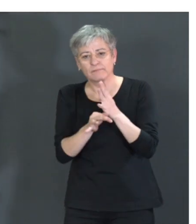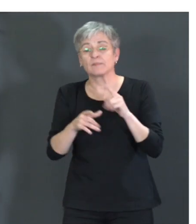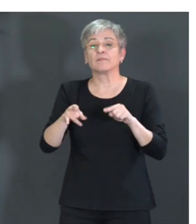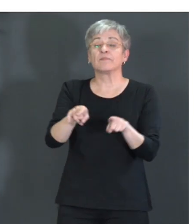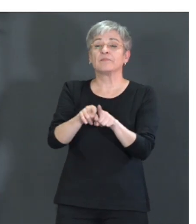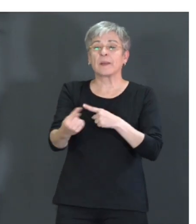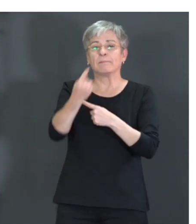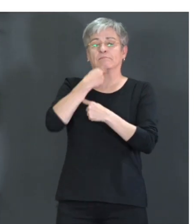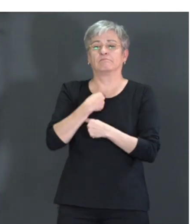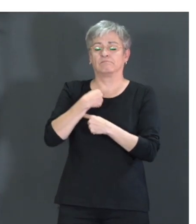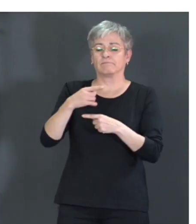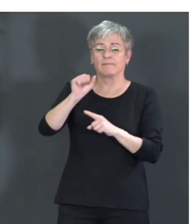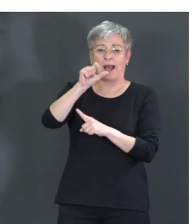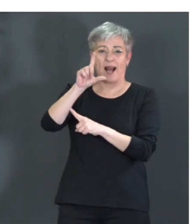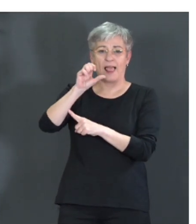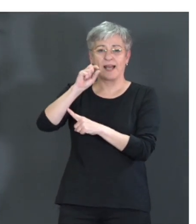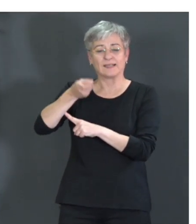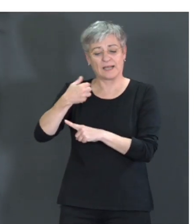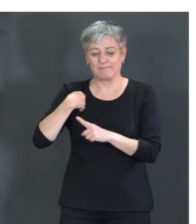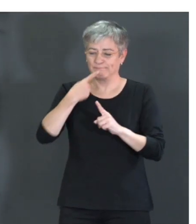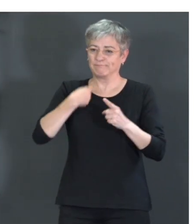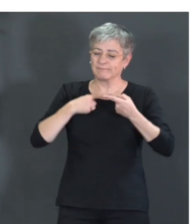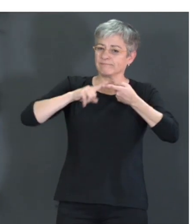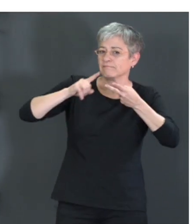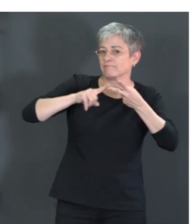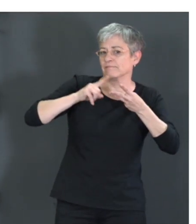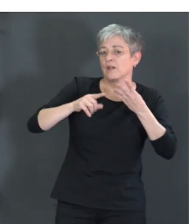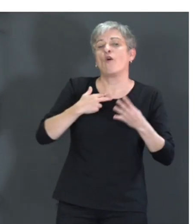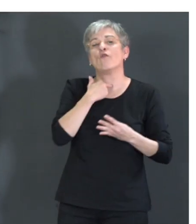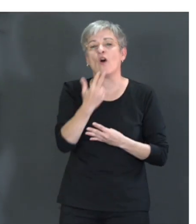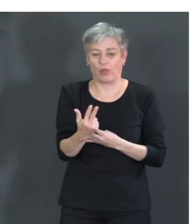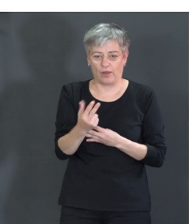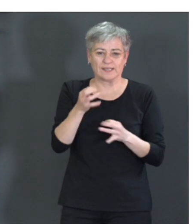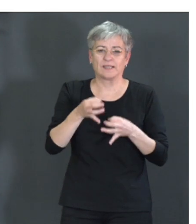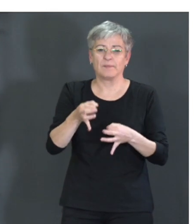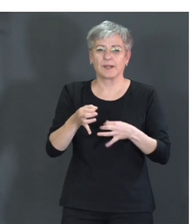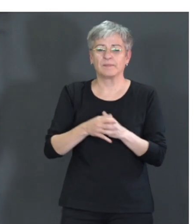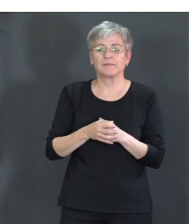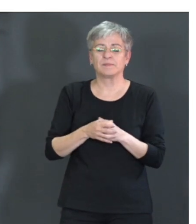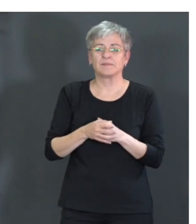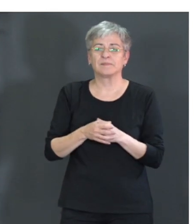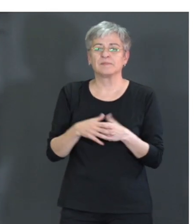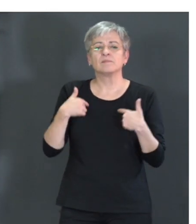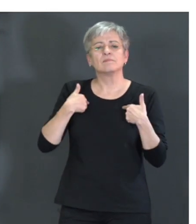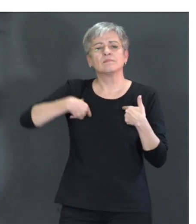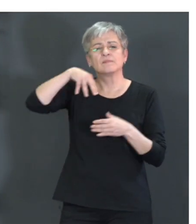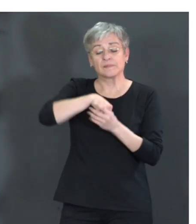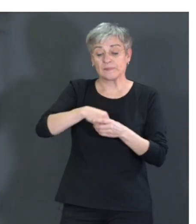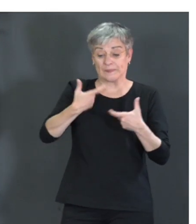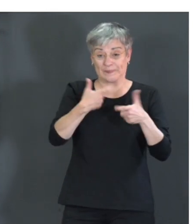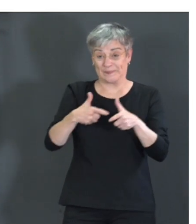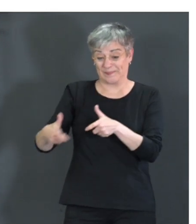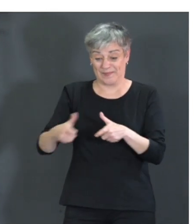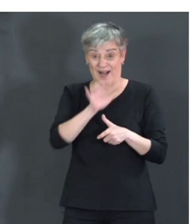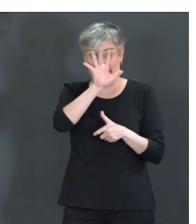usuario, a la persona, durante toda la rutina, ¿de acuerdo? Y siempre por voz, ¿vale? Entonces, lo que se hacen es, dentro de estas áreas que he